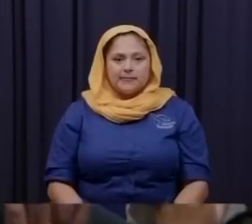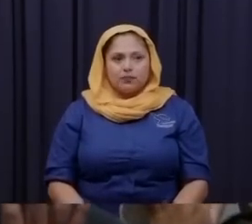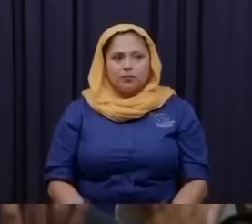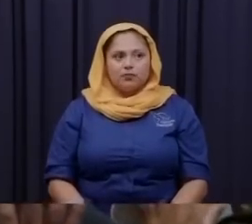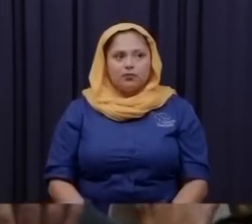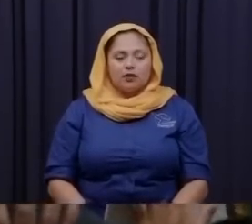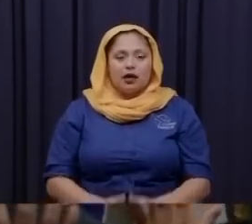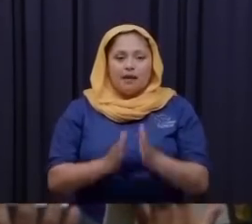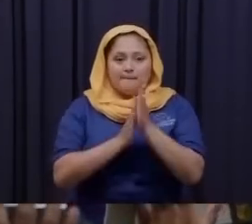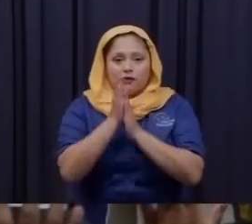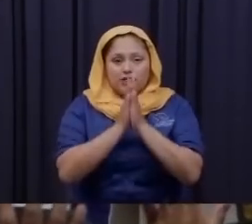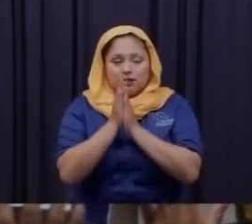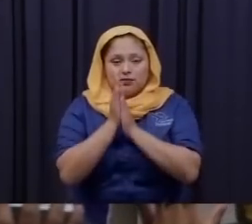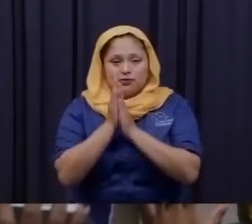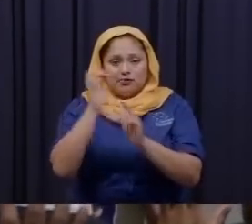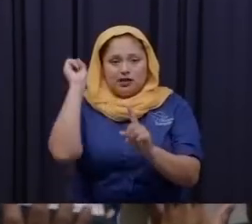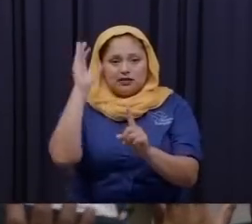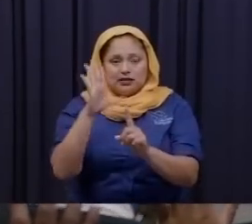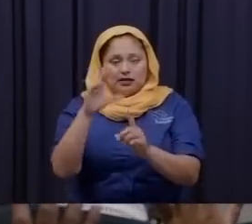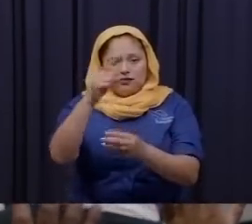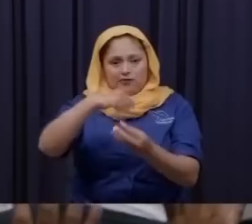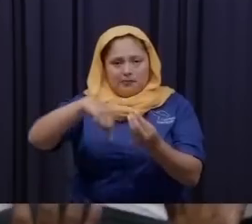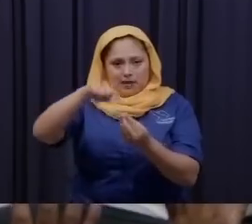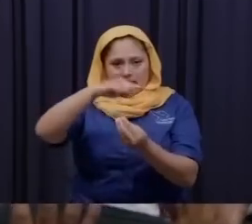Y aprovechemos para bendecir a la familia